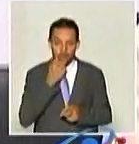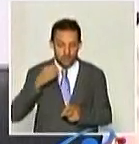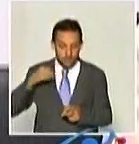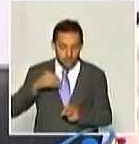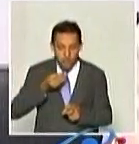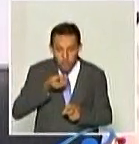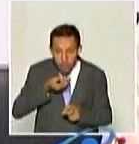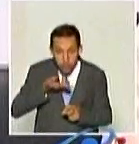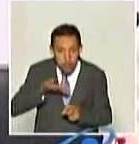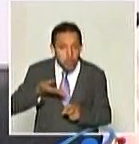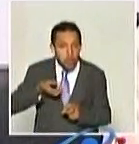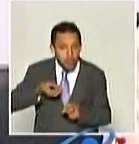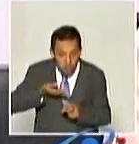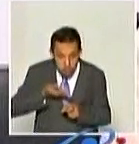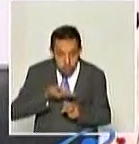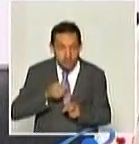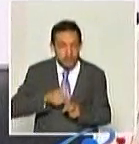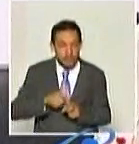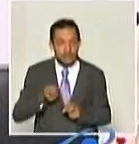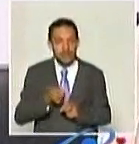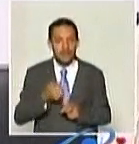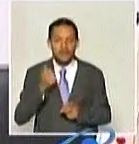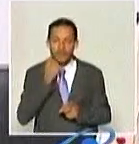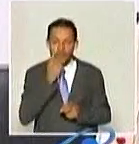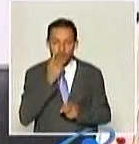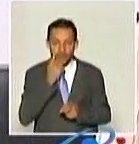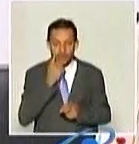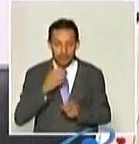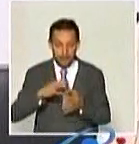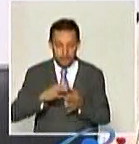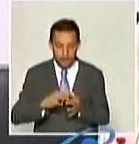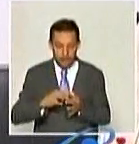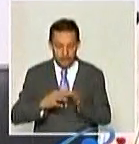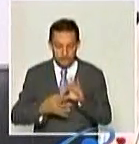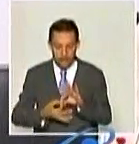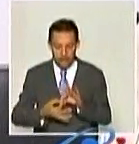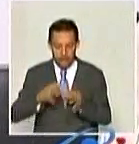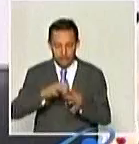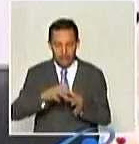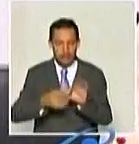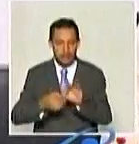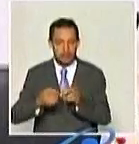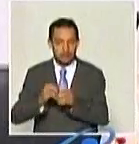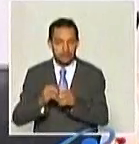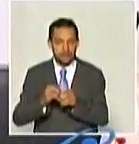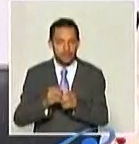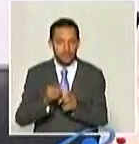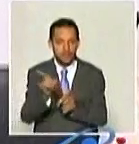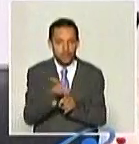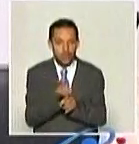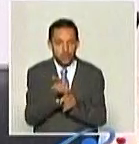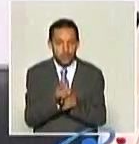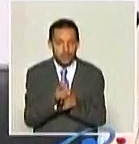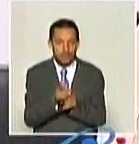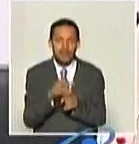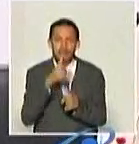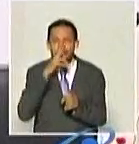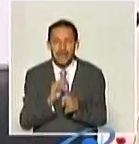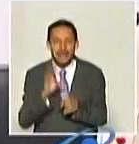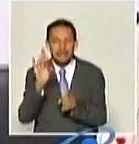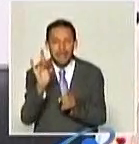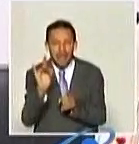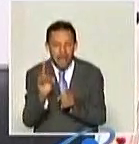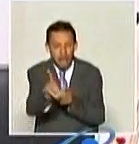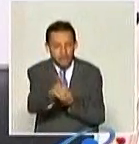la célula tiene que sobrevivir de alguna manera, entonces ella muta y empieza a adquirir su energía a través